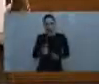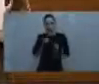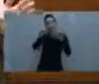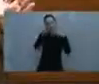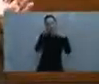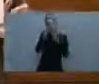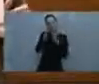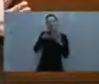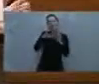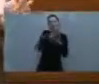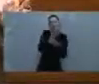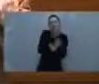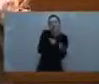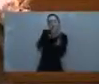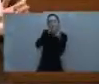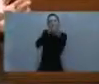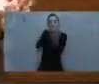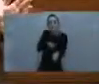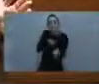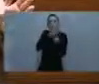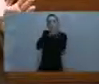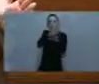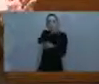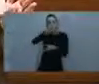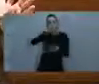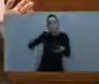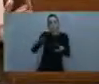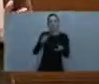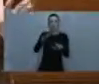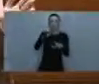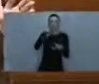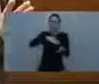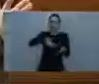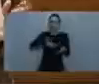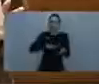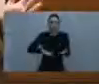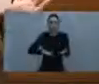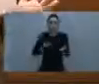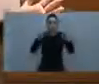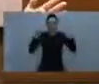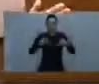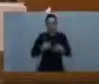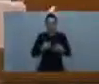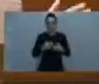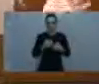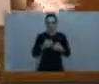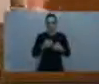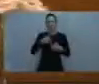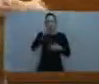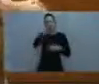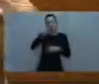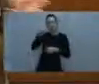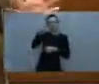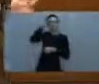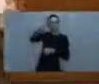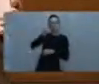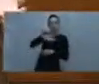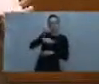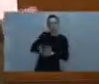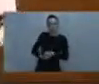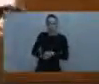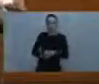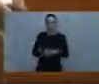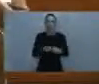ciudadanía en el sitio donde sea adecuado y donde se pueda enterar la gente. En ruedas de prensa diáfanas